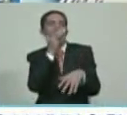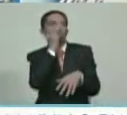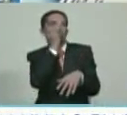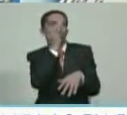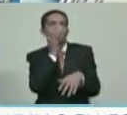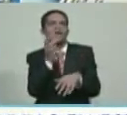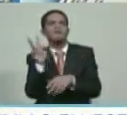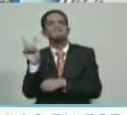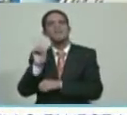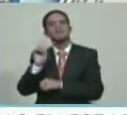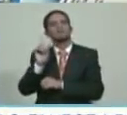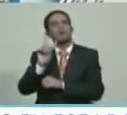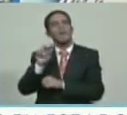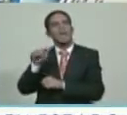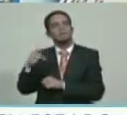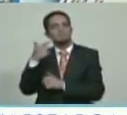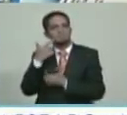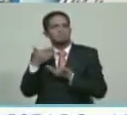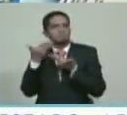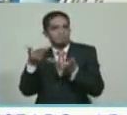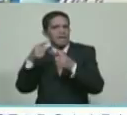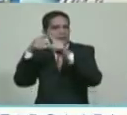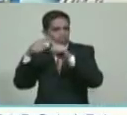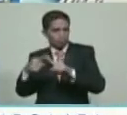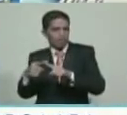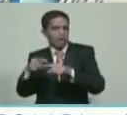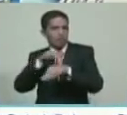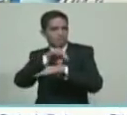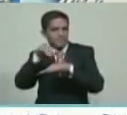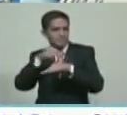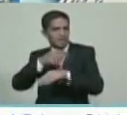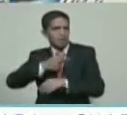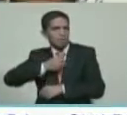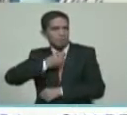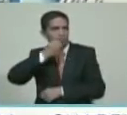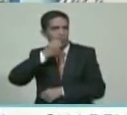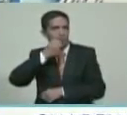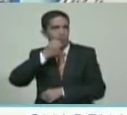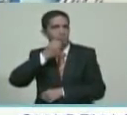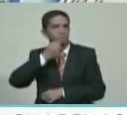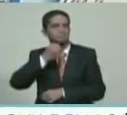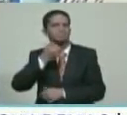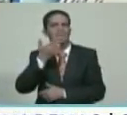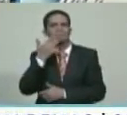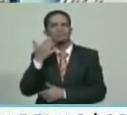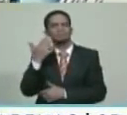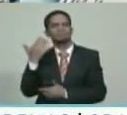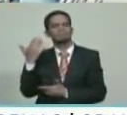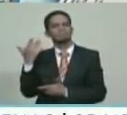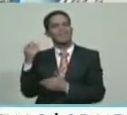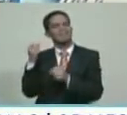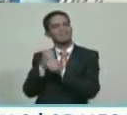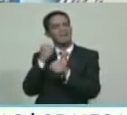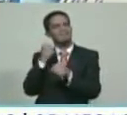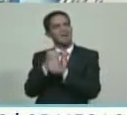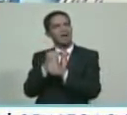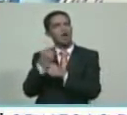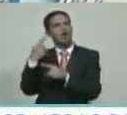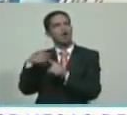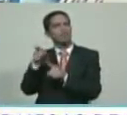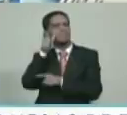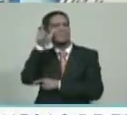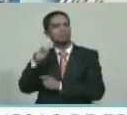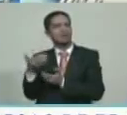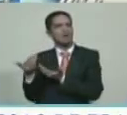que da estos resultados como los va a dar el Ministerio Público, a diferencia de la gestión pasada, repito, que fue leonina, que